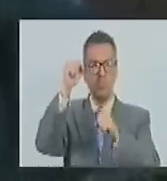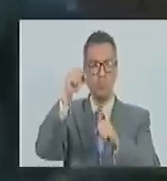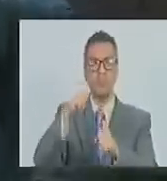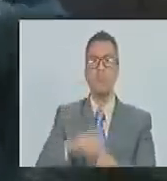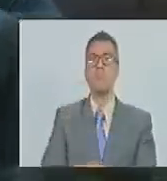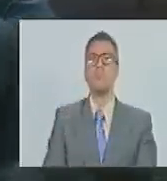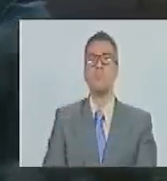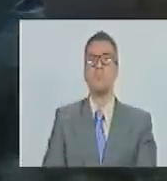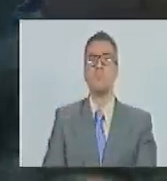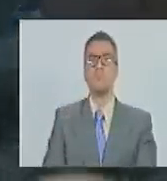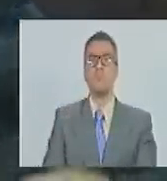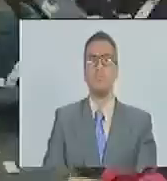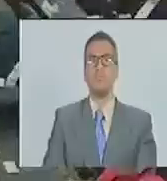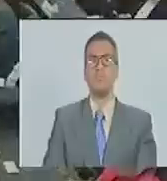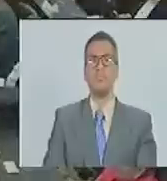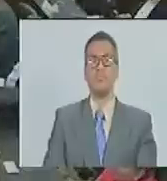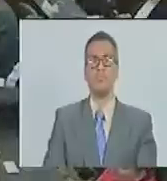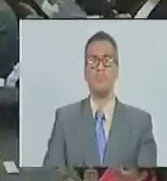siempre!